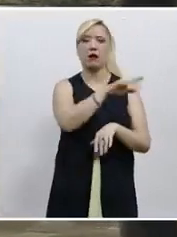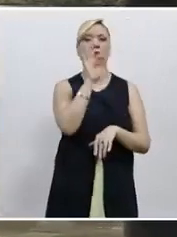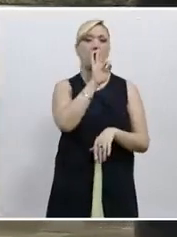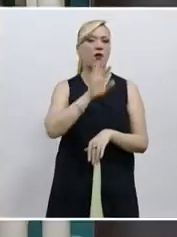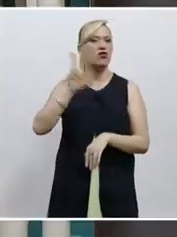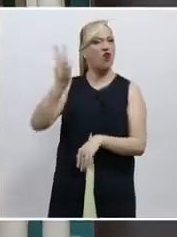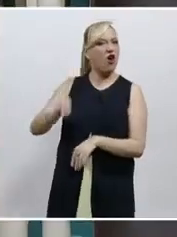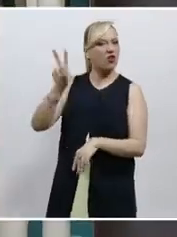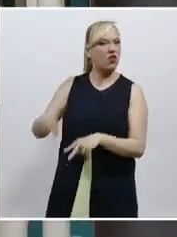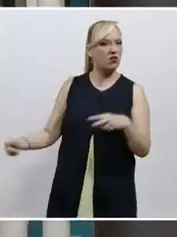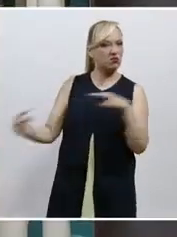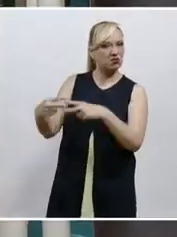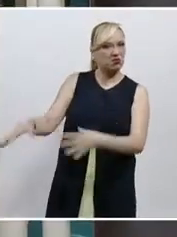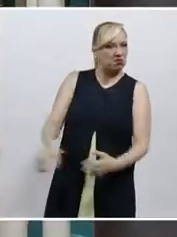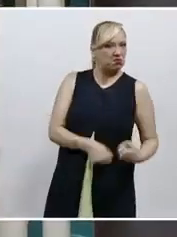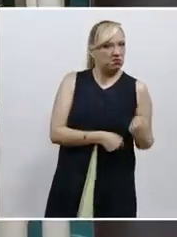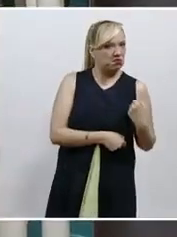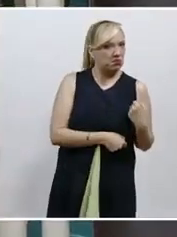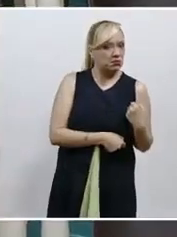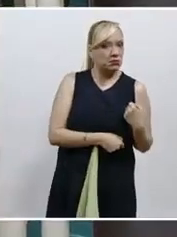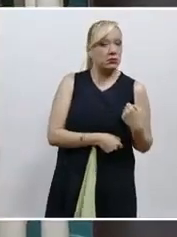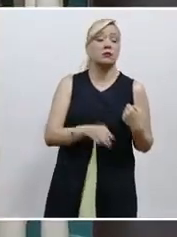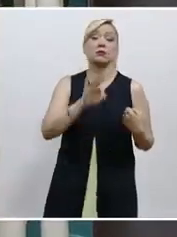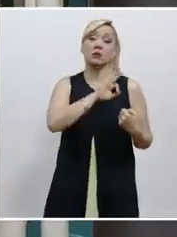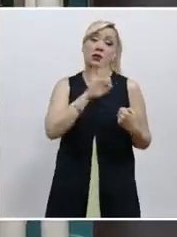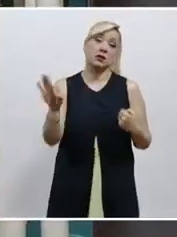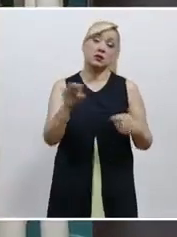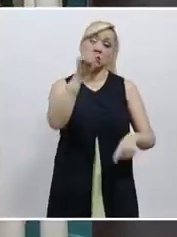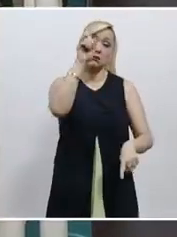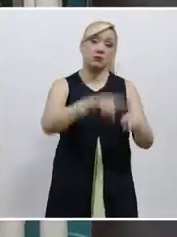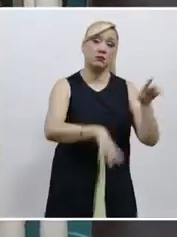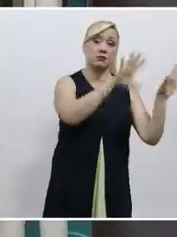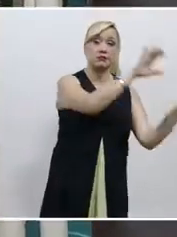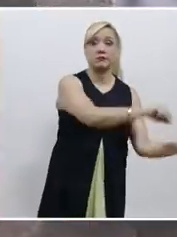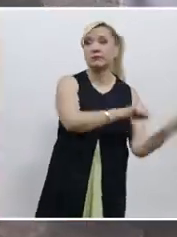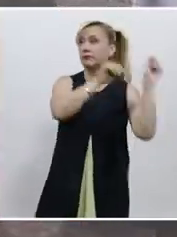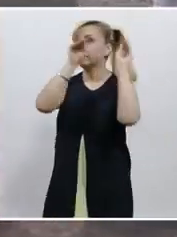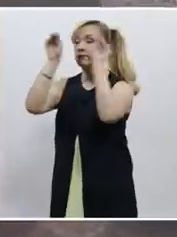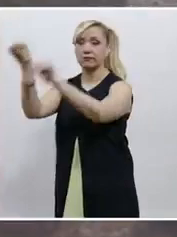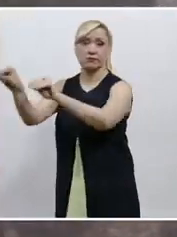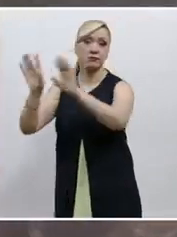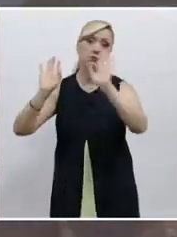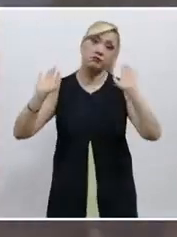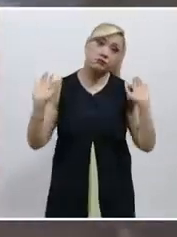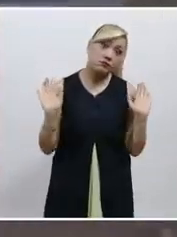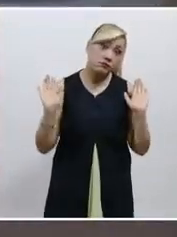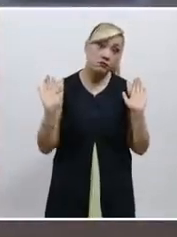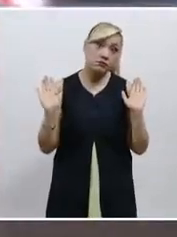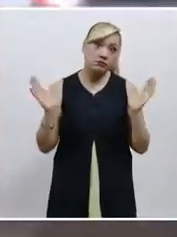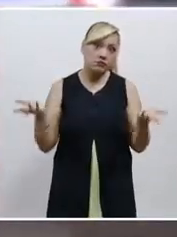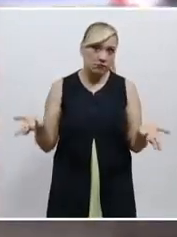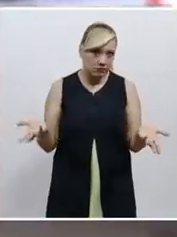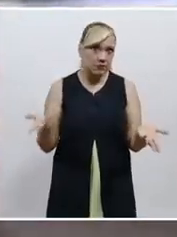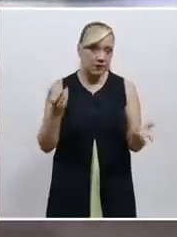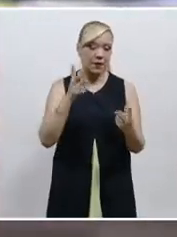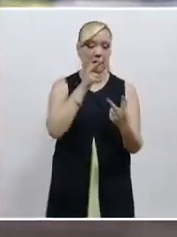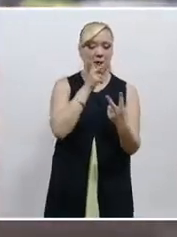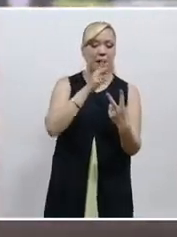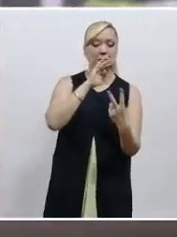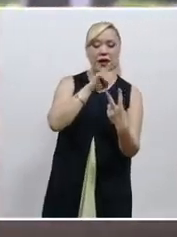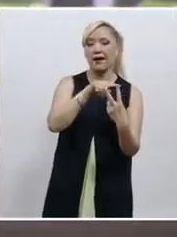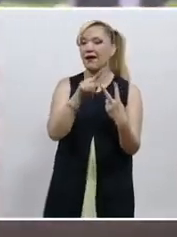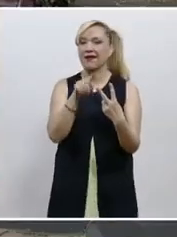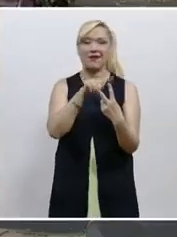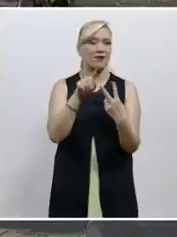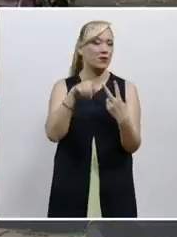dicha convivencia, la guardia y custodia podría ser modificada y otorgada al otro progenitor, es la medida de apremio idónea